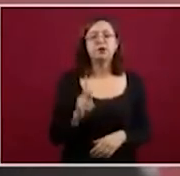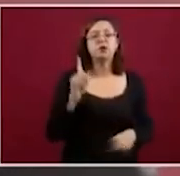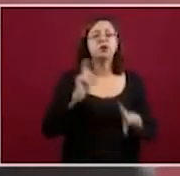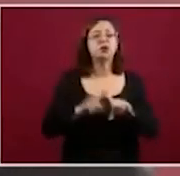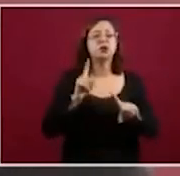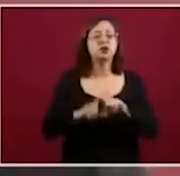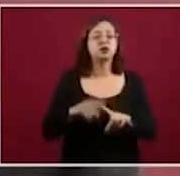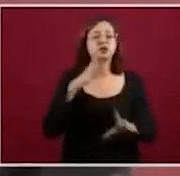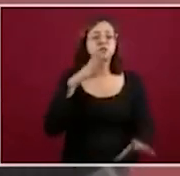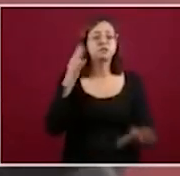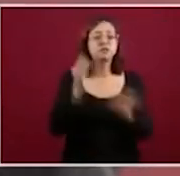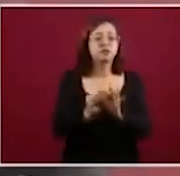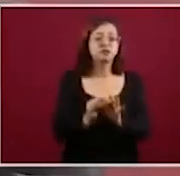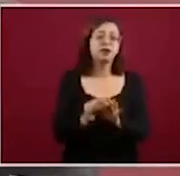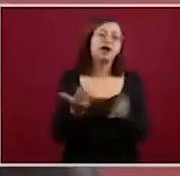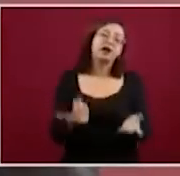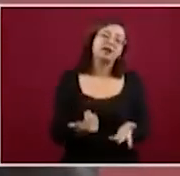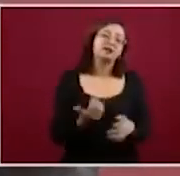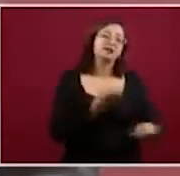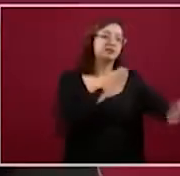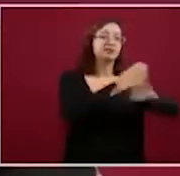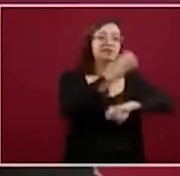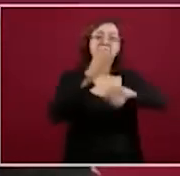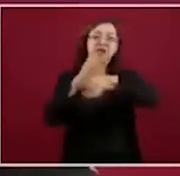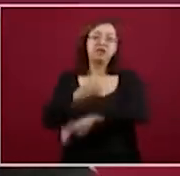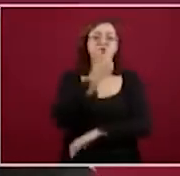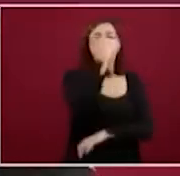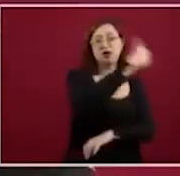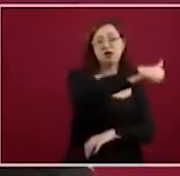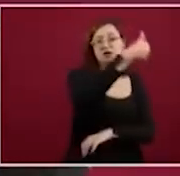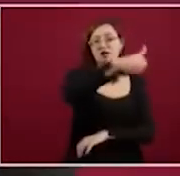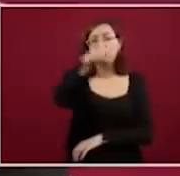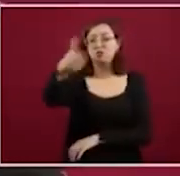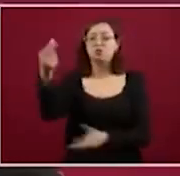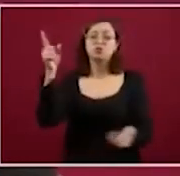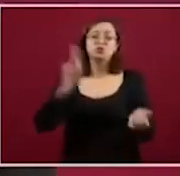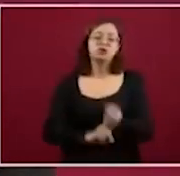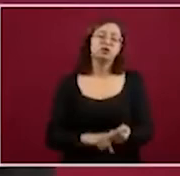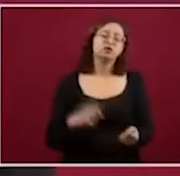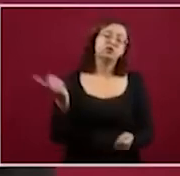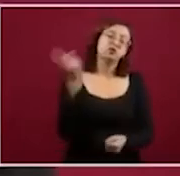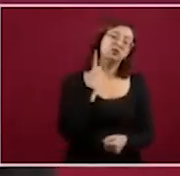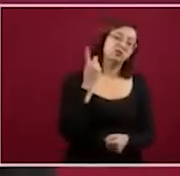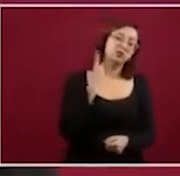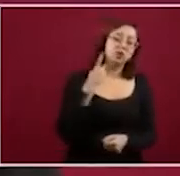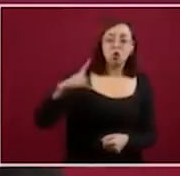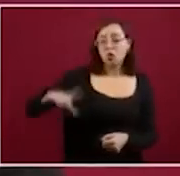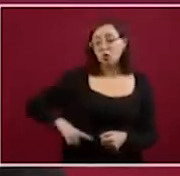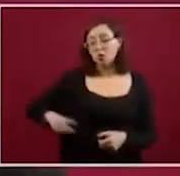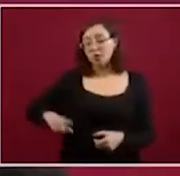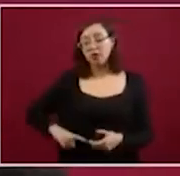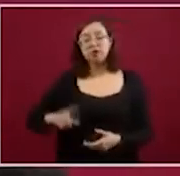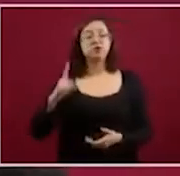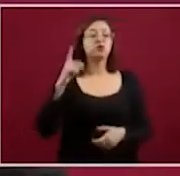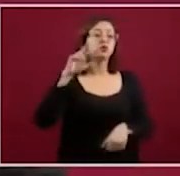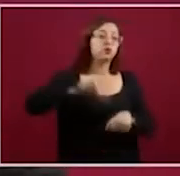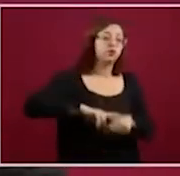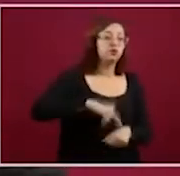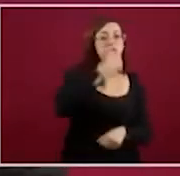a las legislaturas locales a los gobiernos de los estados